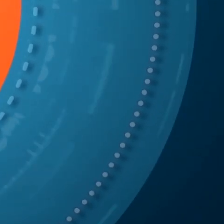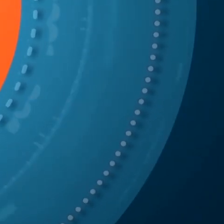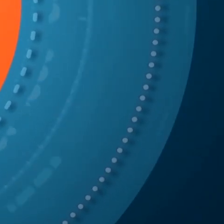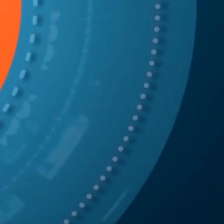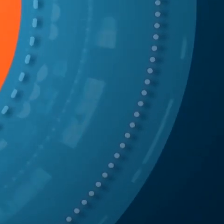¡Gracias!